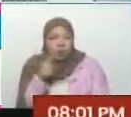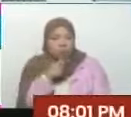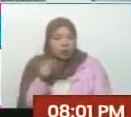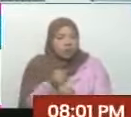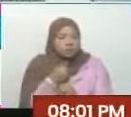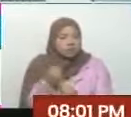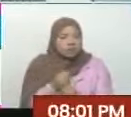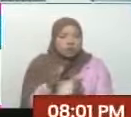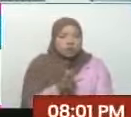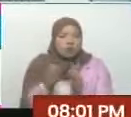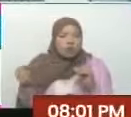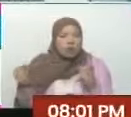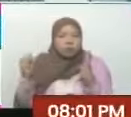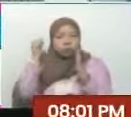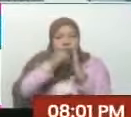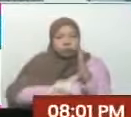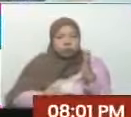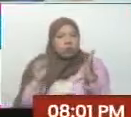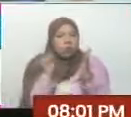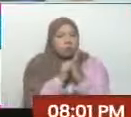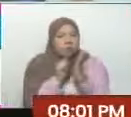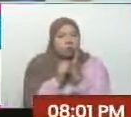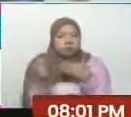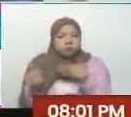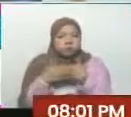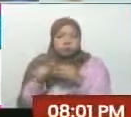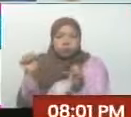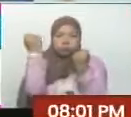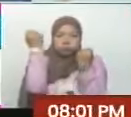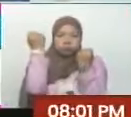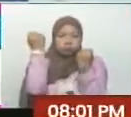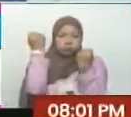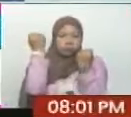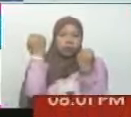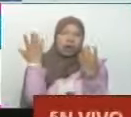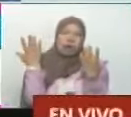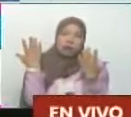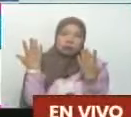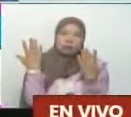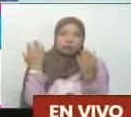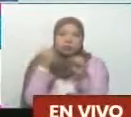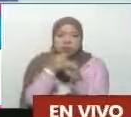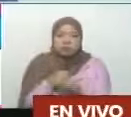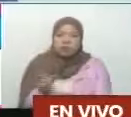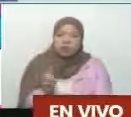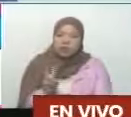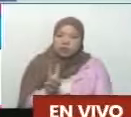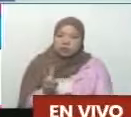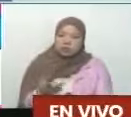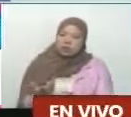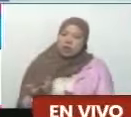Y el 1x10 del buen gobierno tiene que ser la marca de la nueva etapa histórica de gobierno en el